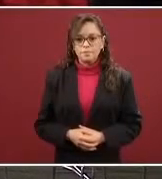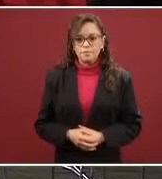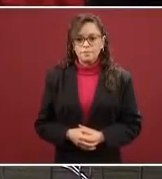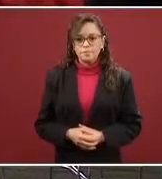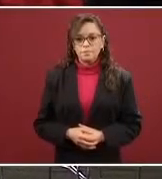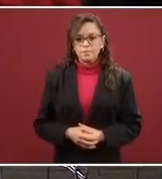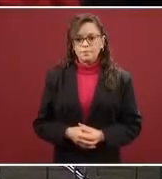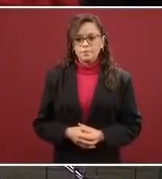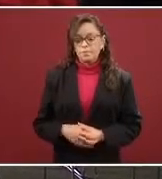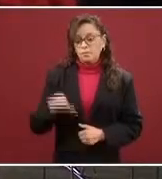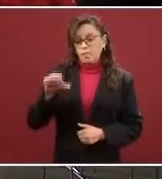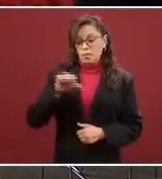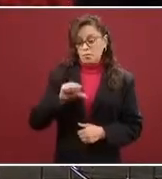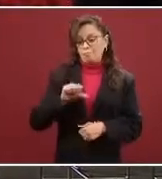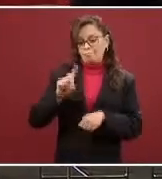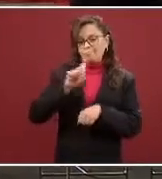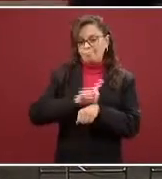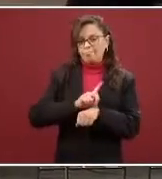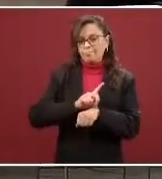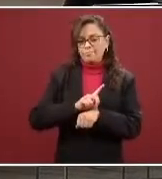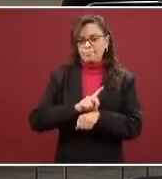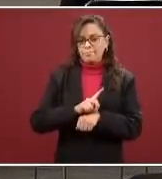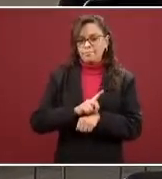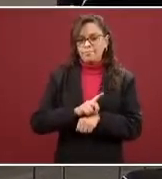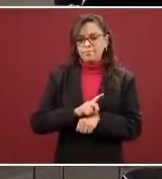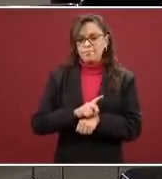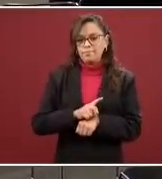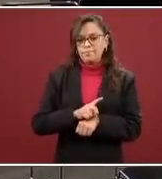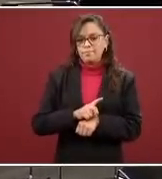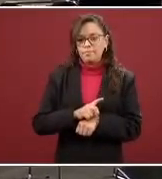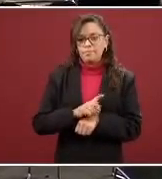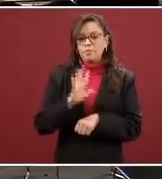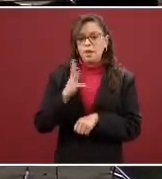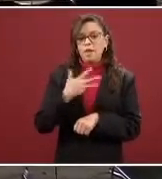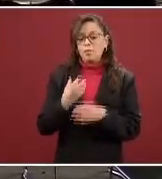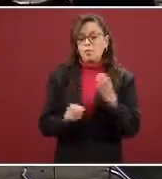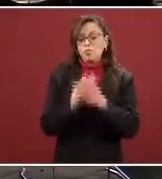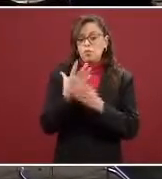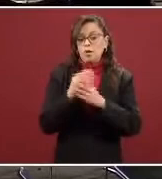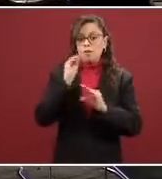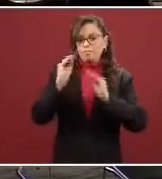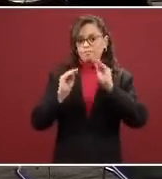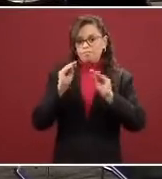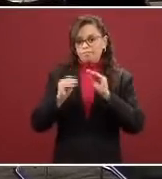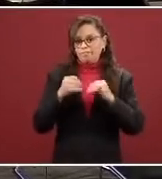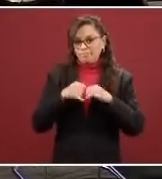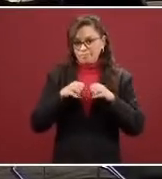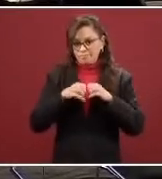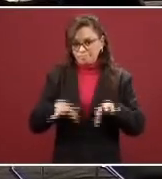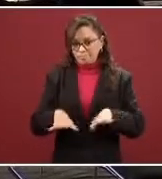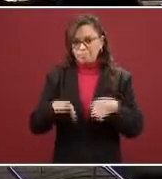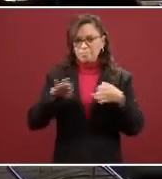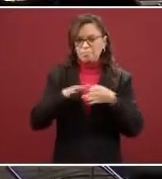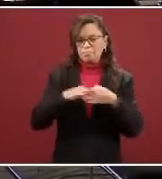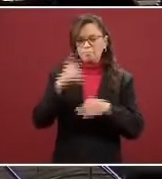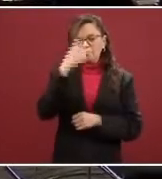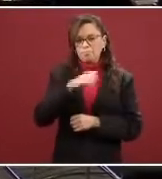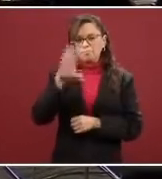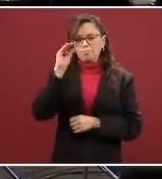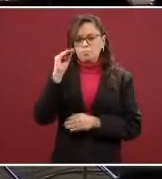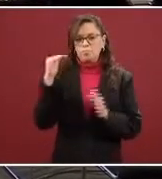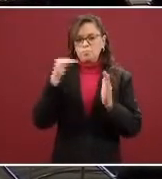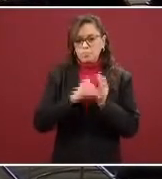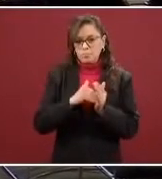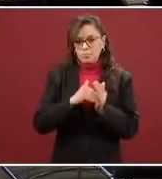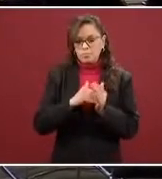Bien, el día de hoy tuvimos una actualización en donde son un poco más de 190,000 casos los que